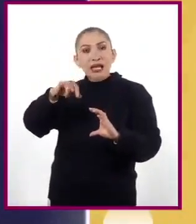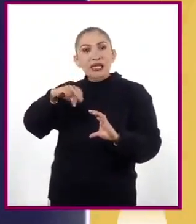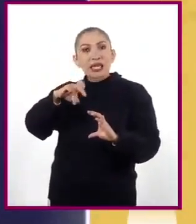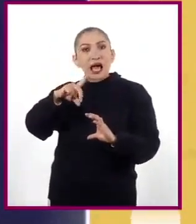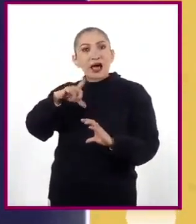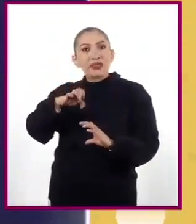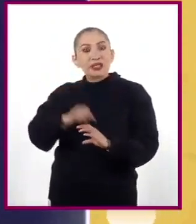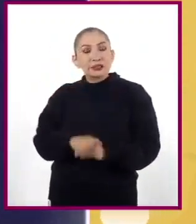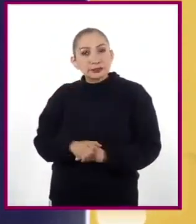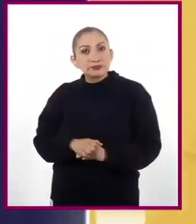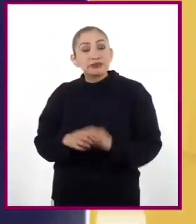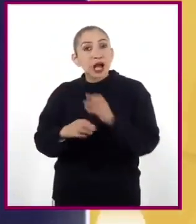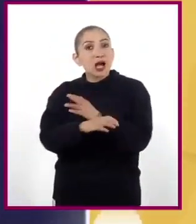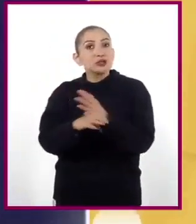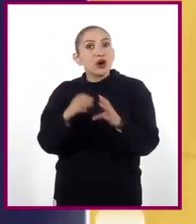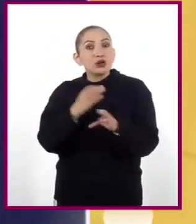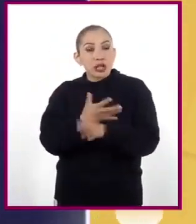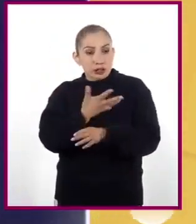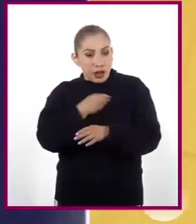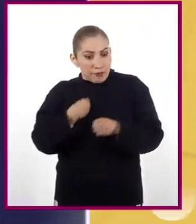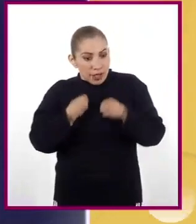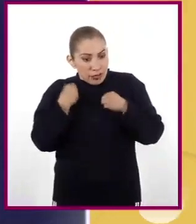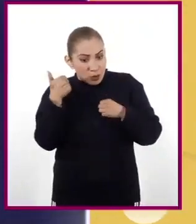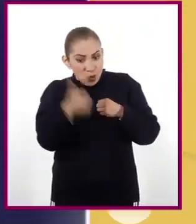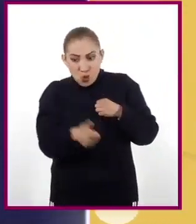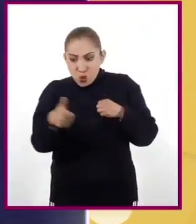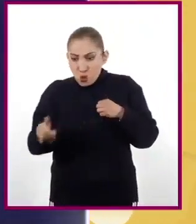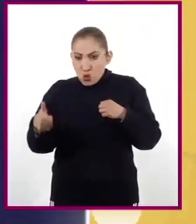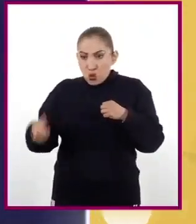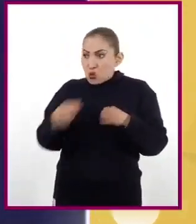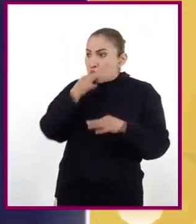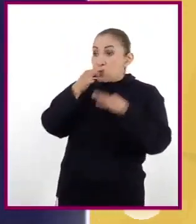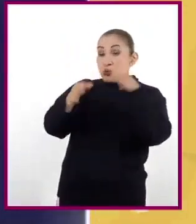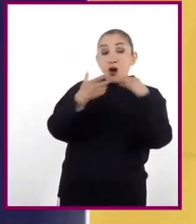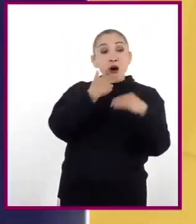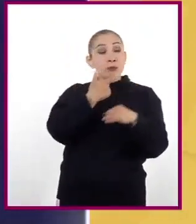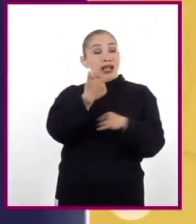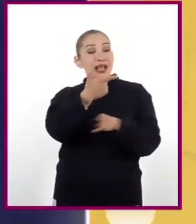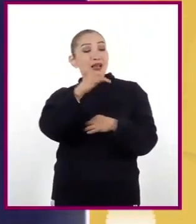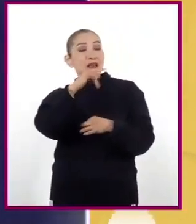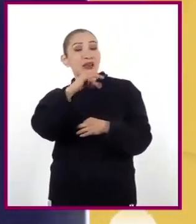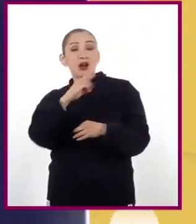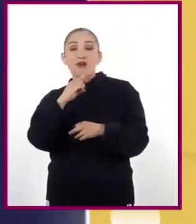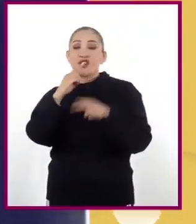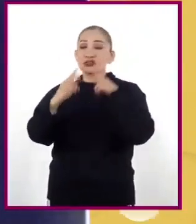Melquíades. Las cosas tienen vida propia, pregonaba el gitano